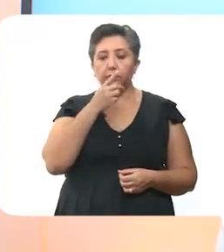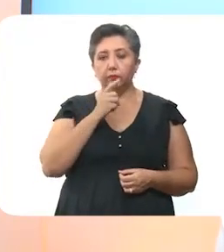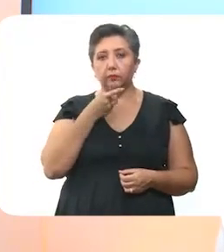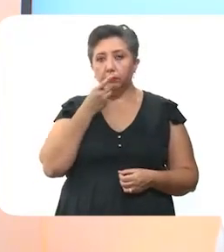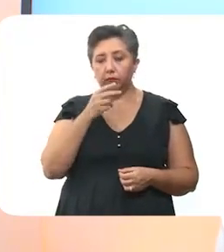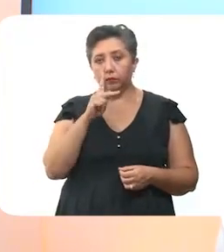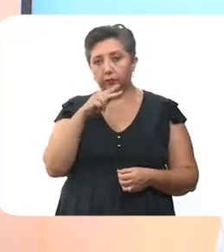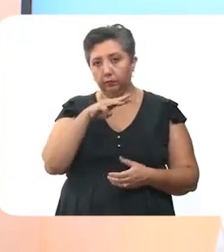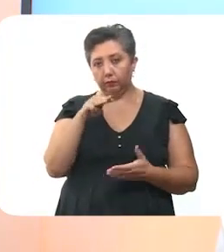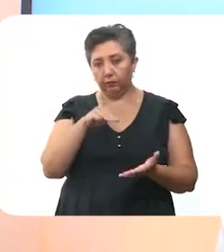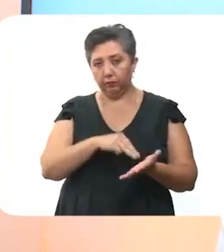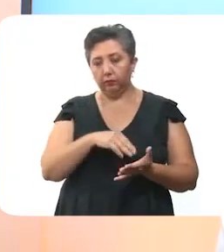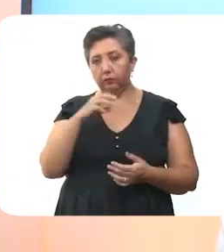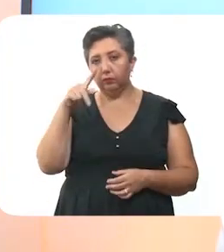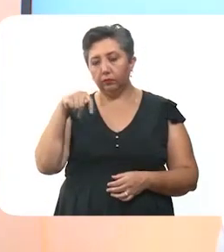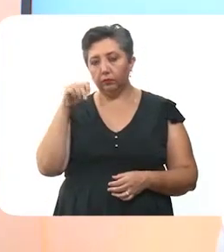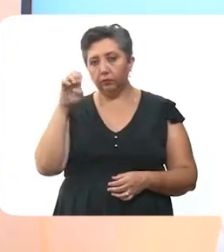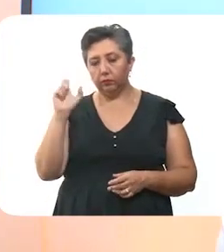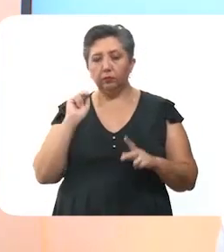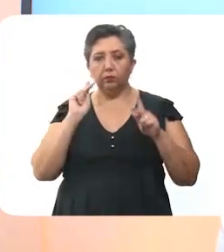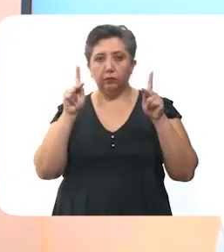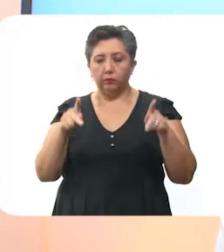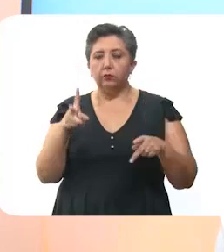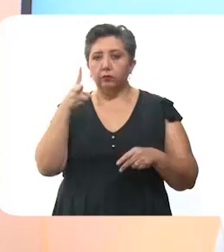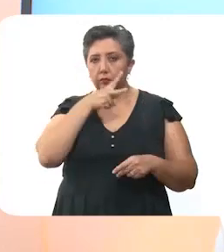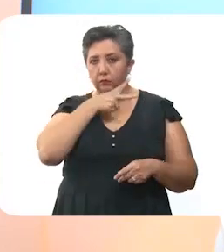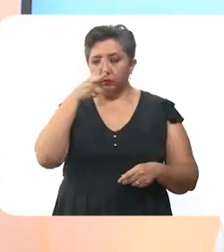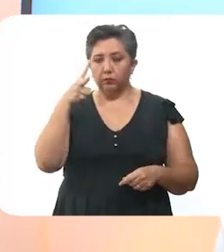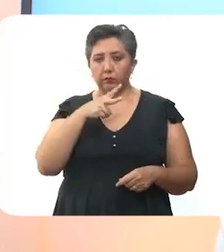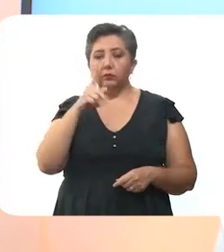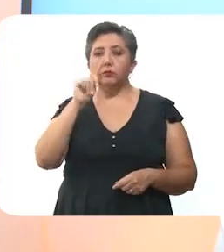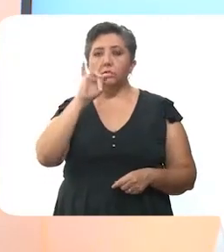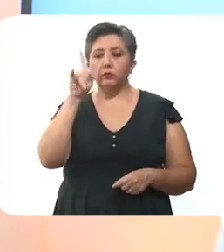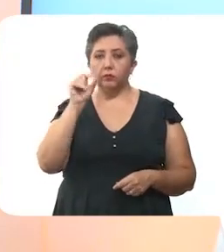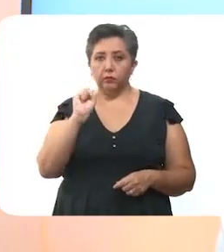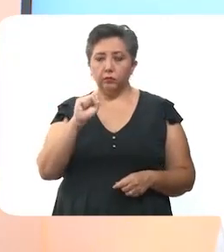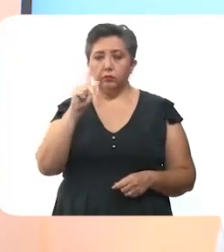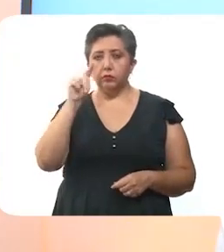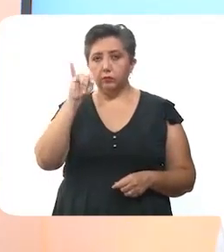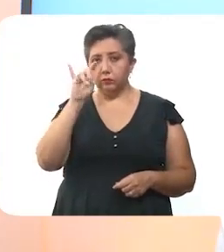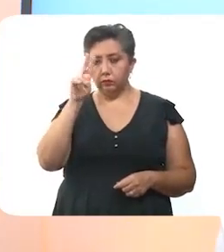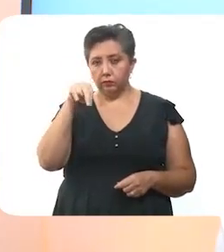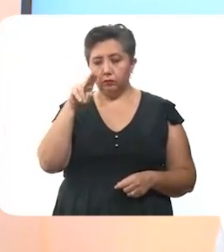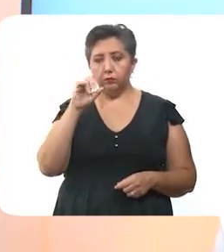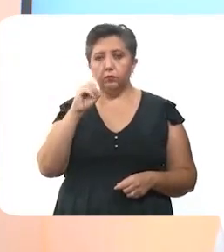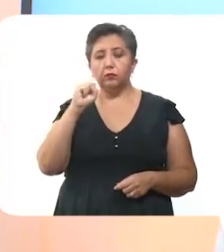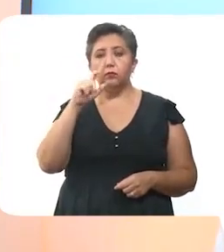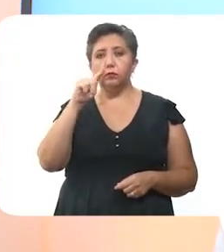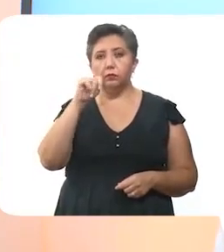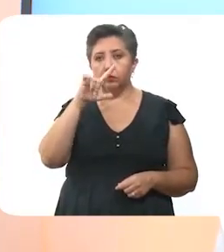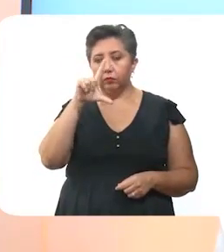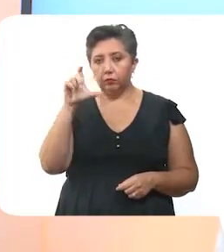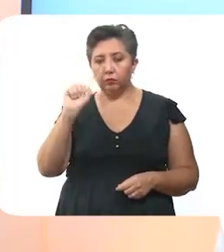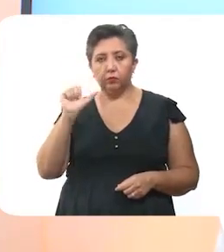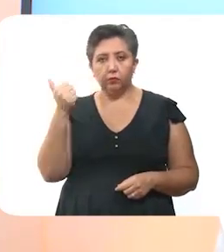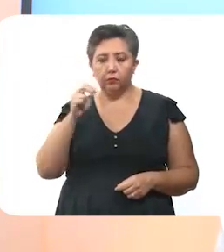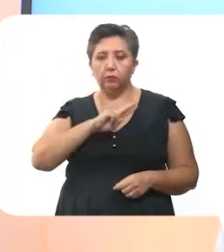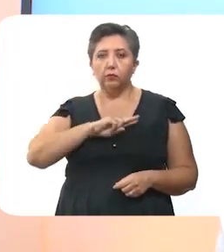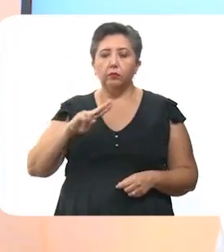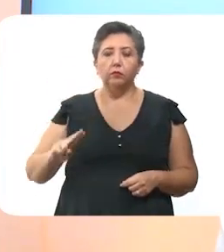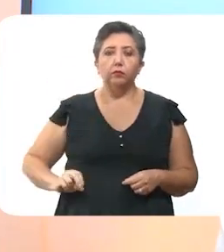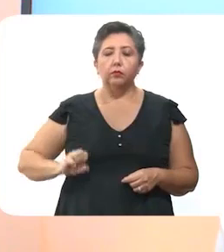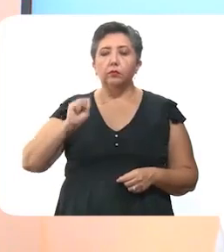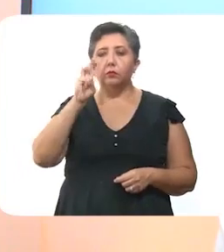en Motul, 1 en Acanqué, 1 en Progreso, en Valladolid, Buxots, Tinum, Cenotillo, 1 más en Humán,